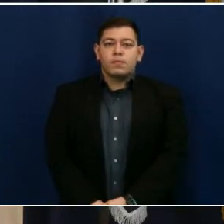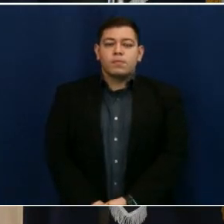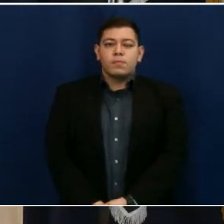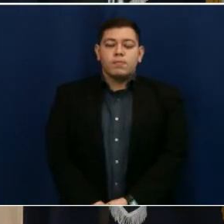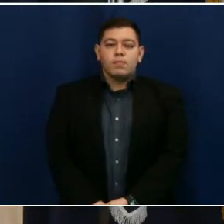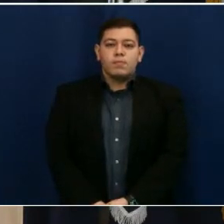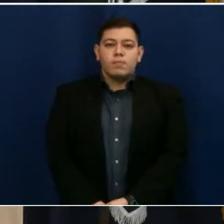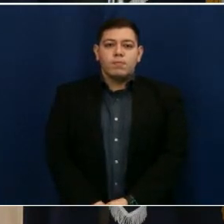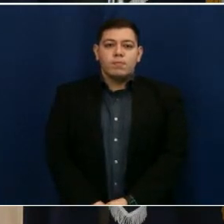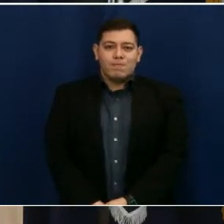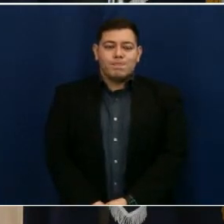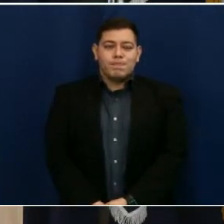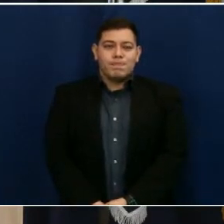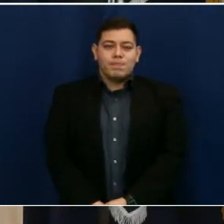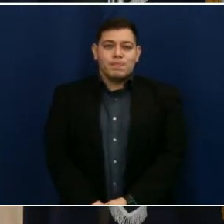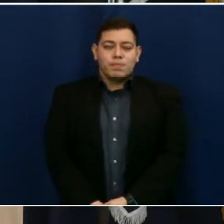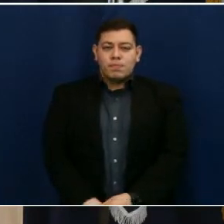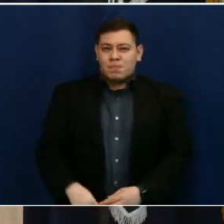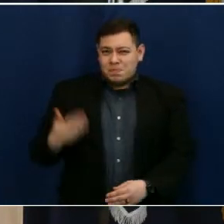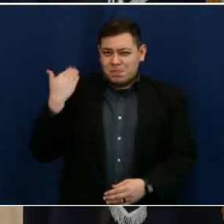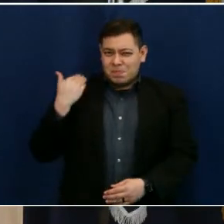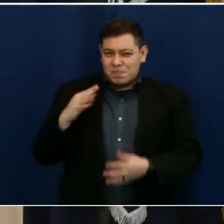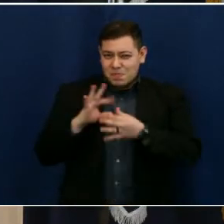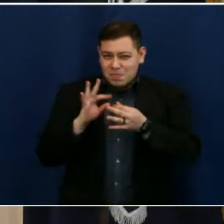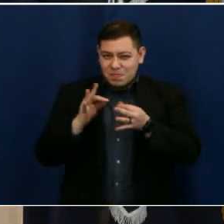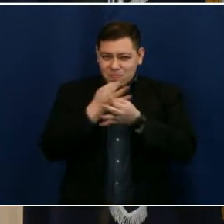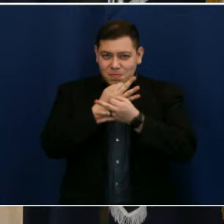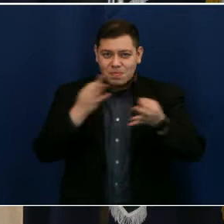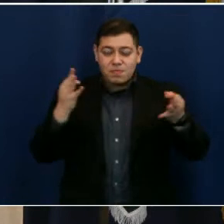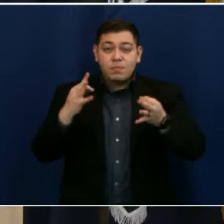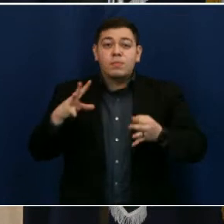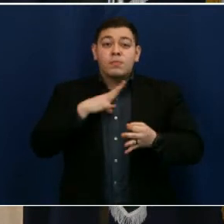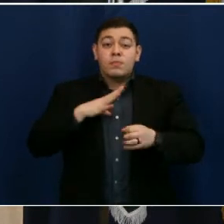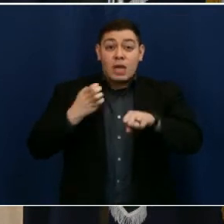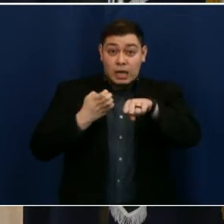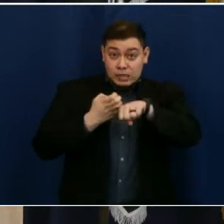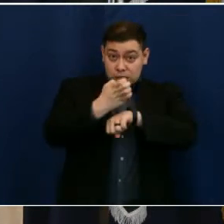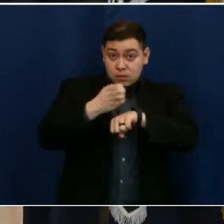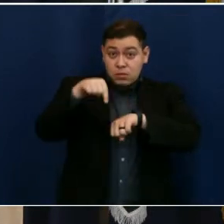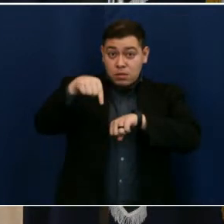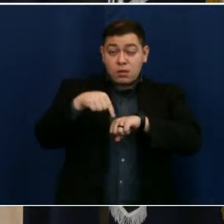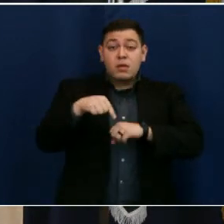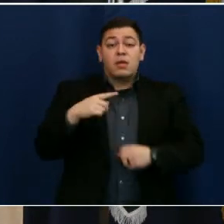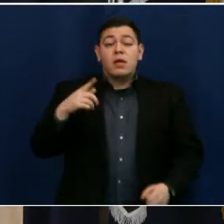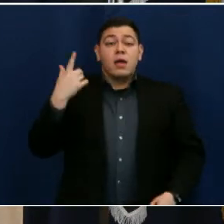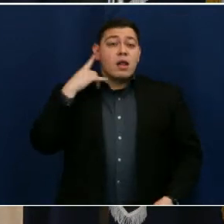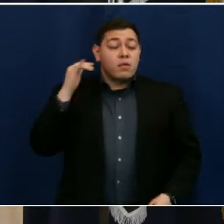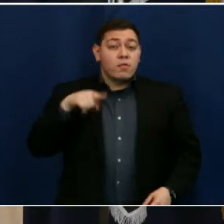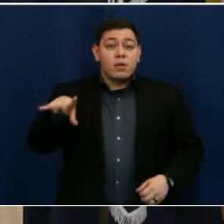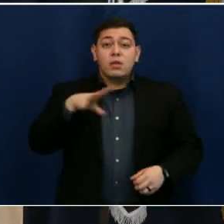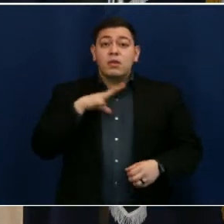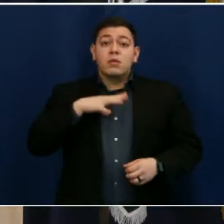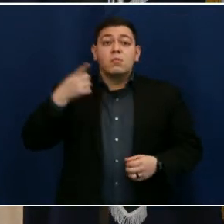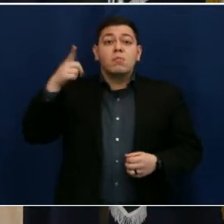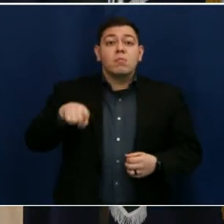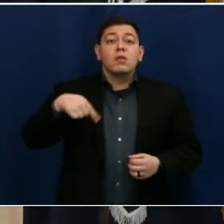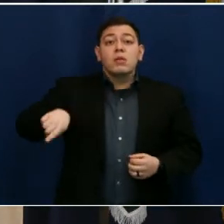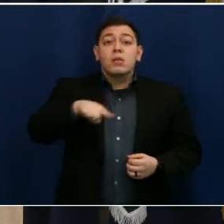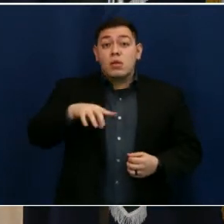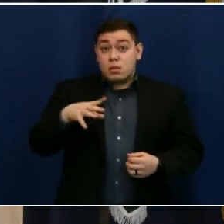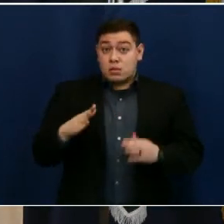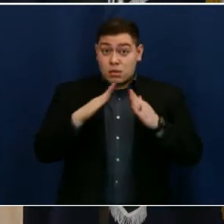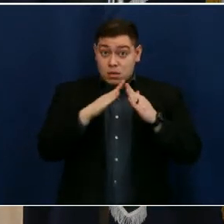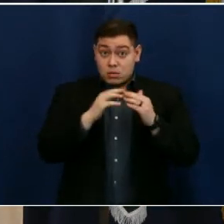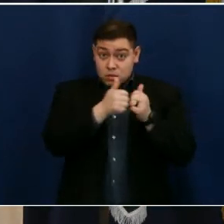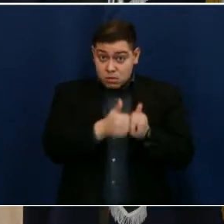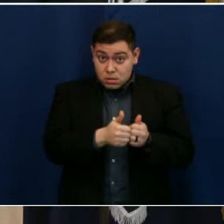Como mencionó el Chair Fletcher, con el anuncio de hoy que el Estado de California levanta las órdenes regionales de quedarse en casa,